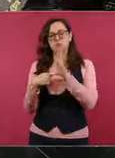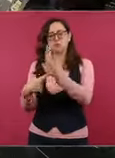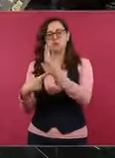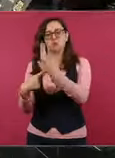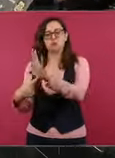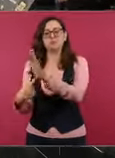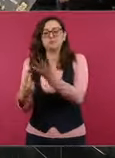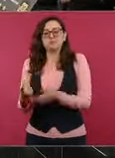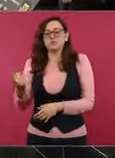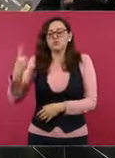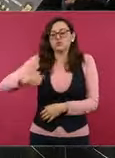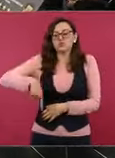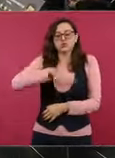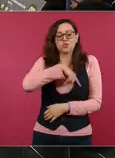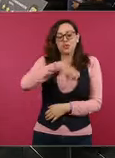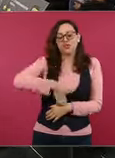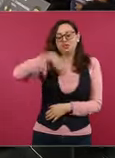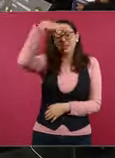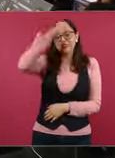ya nosotros vamos de salida.